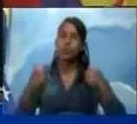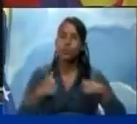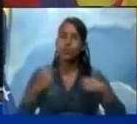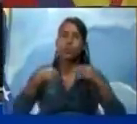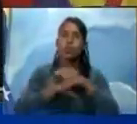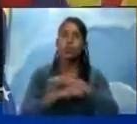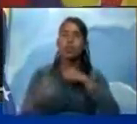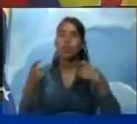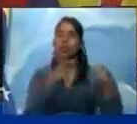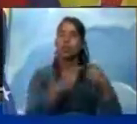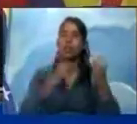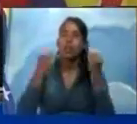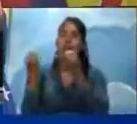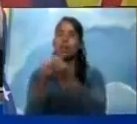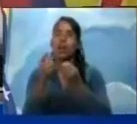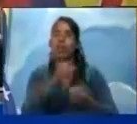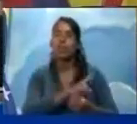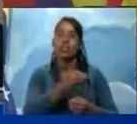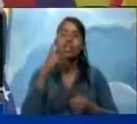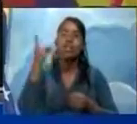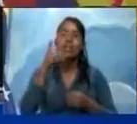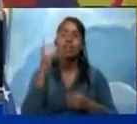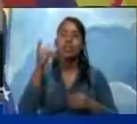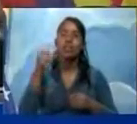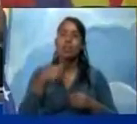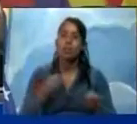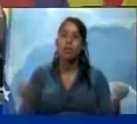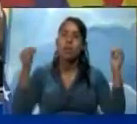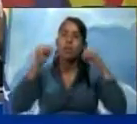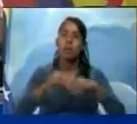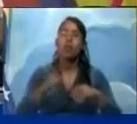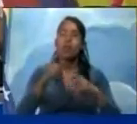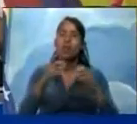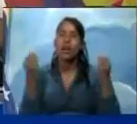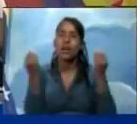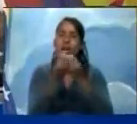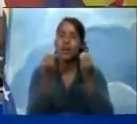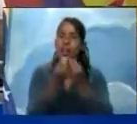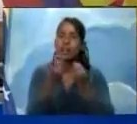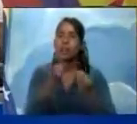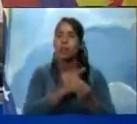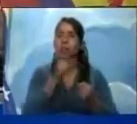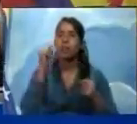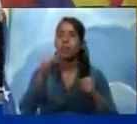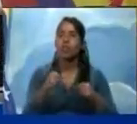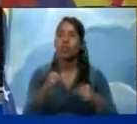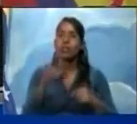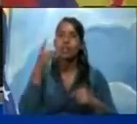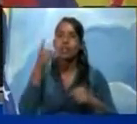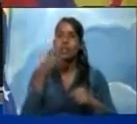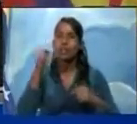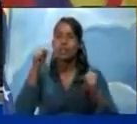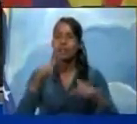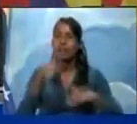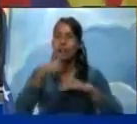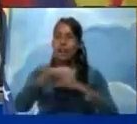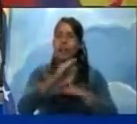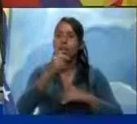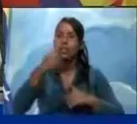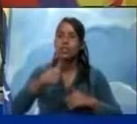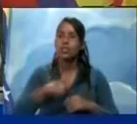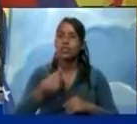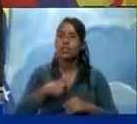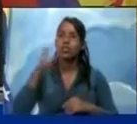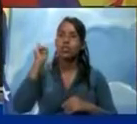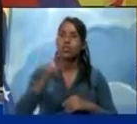yo voy a pelear al lado de este Dios de Daniel, me pongo en el equipo invicto. De aquí en adelante yo